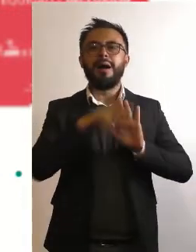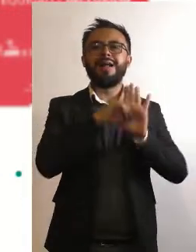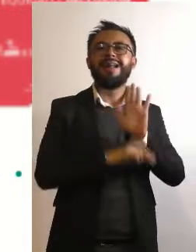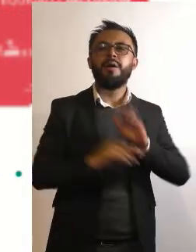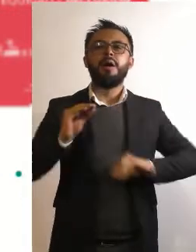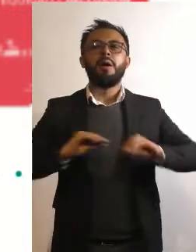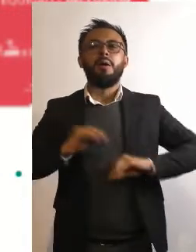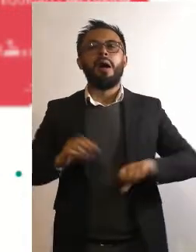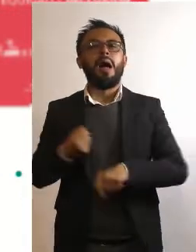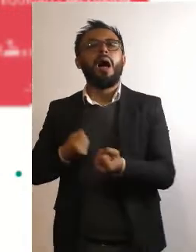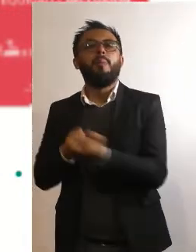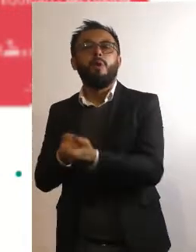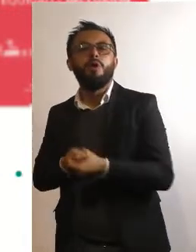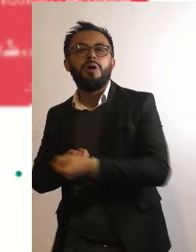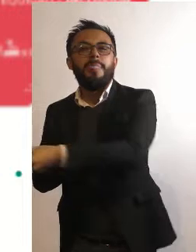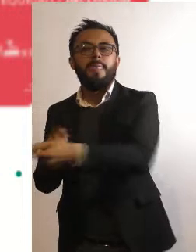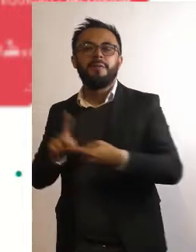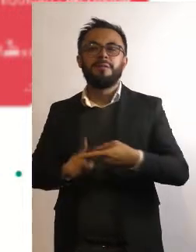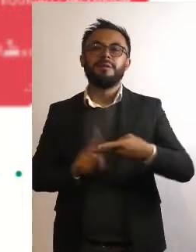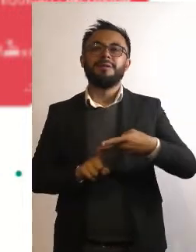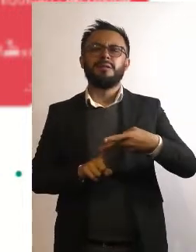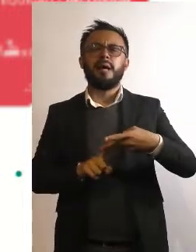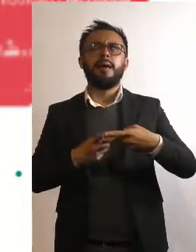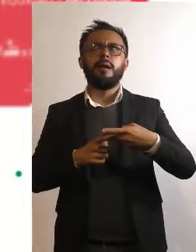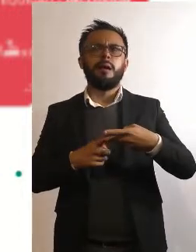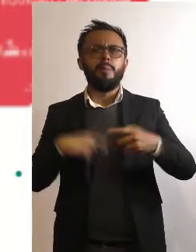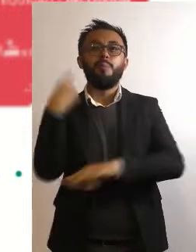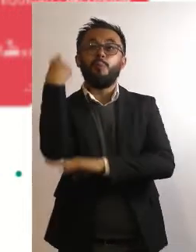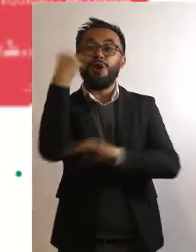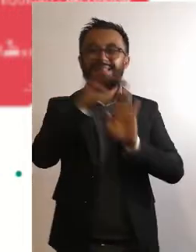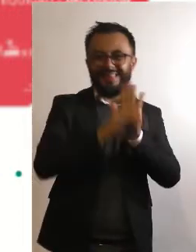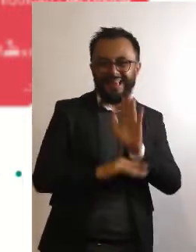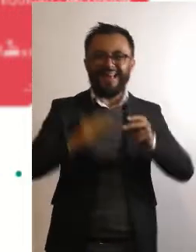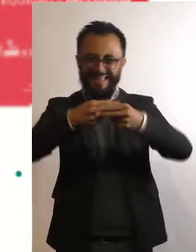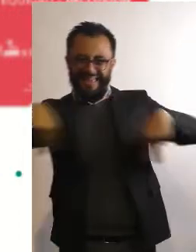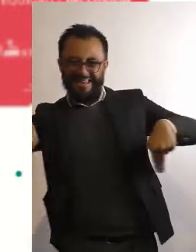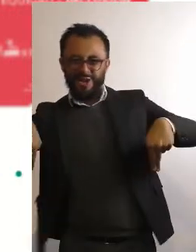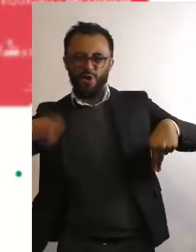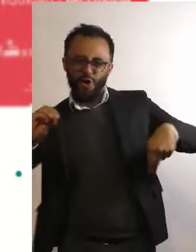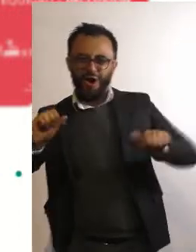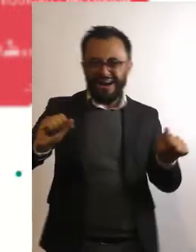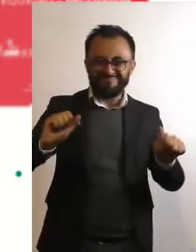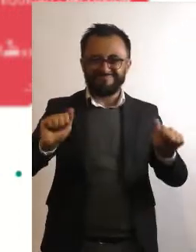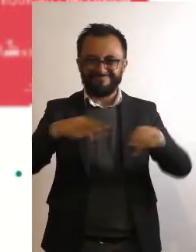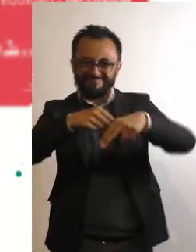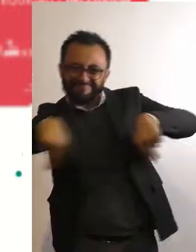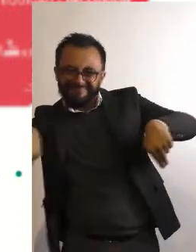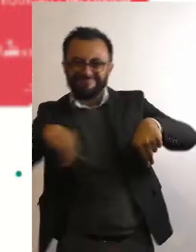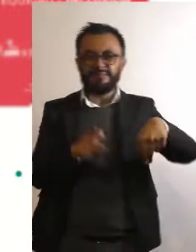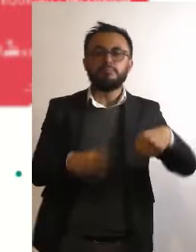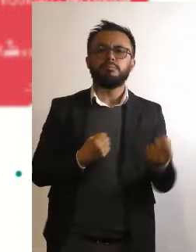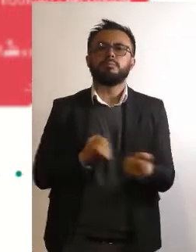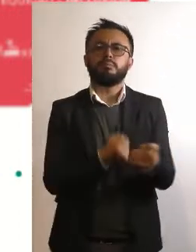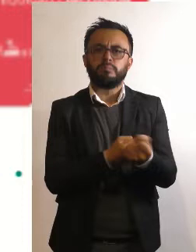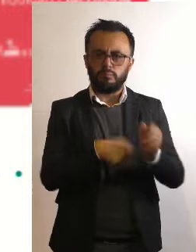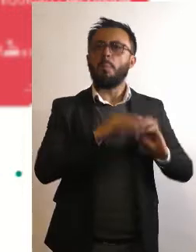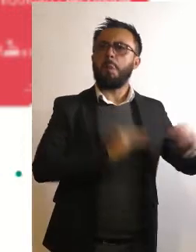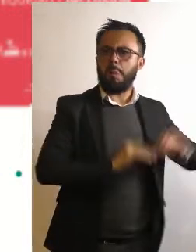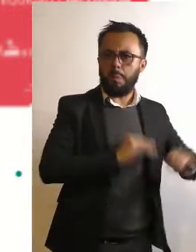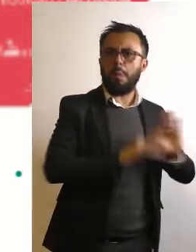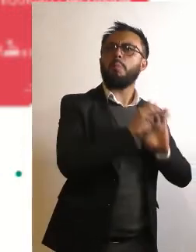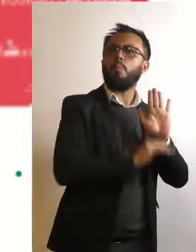género, la política de equidad e inclusión estudiantil, la política de acceso abierto y la política de propiedad